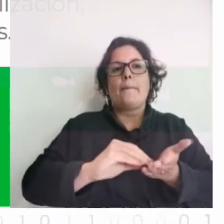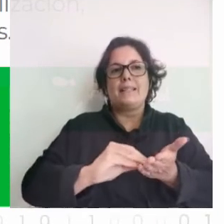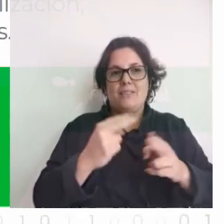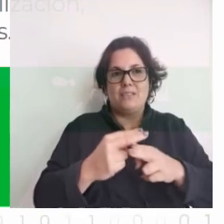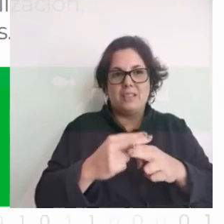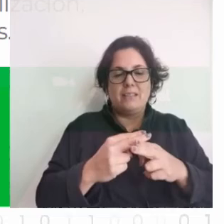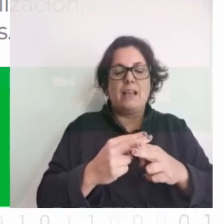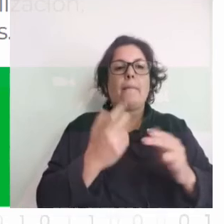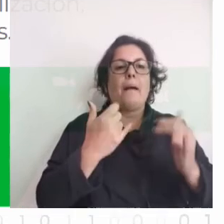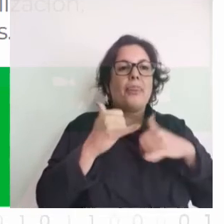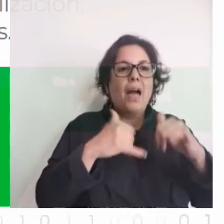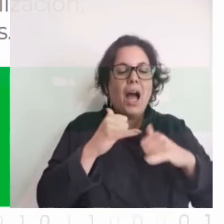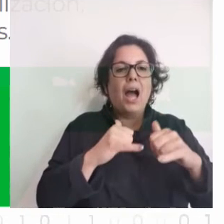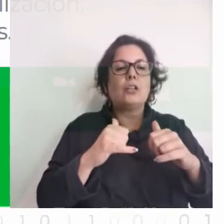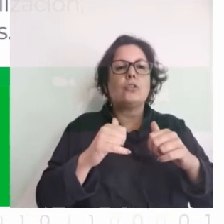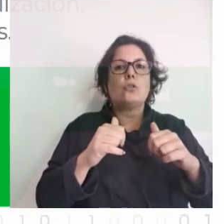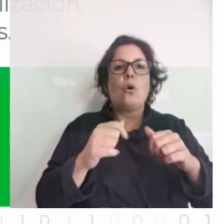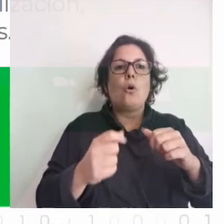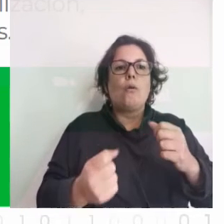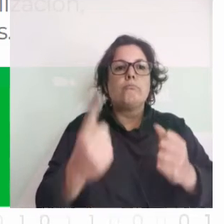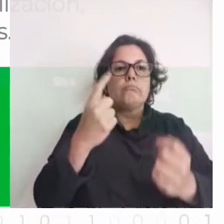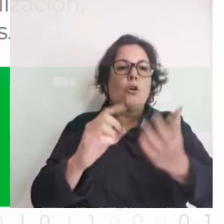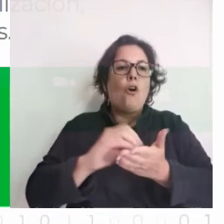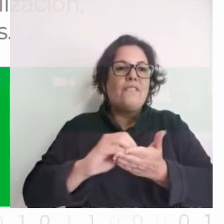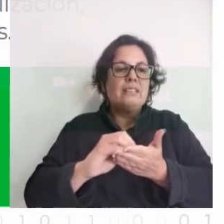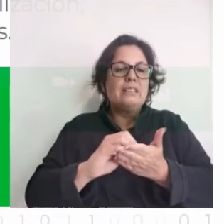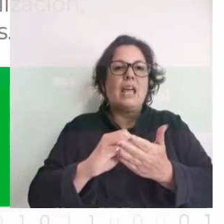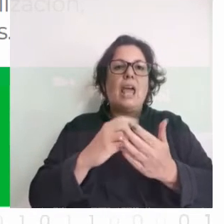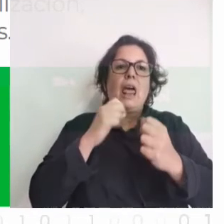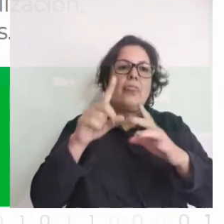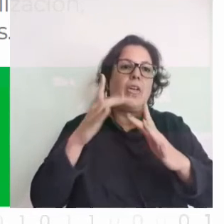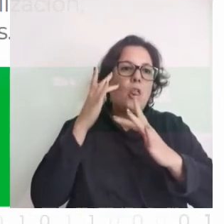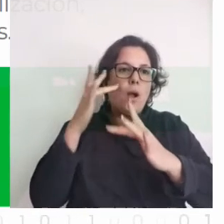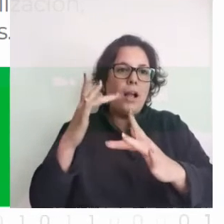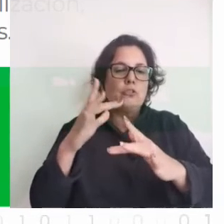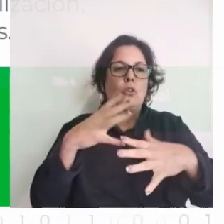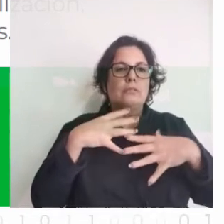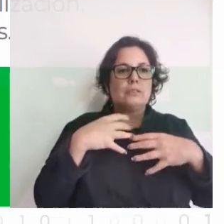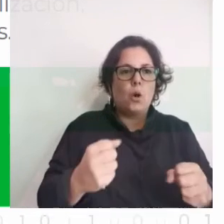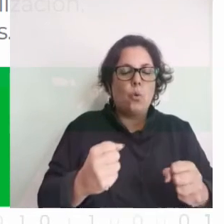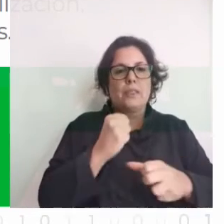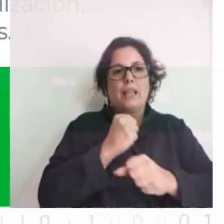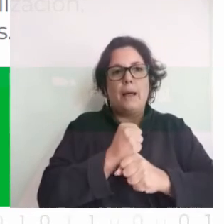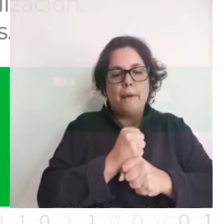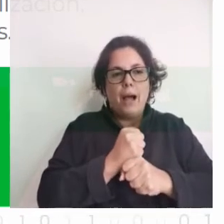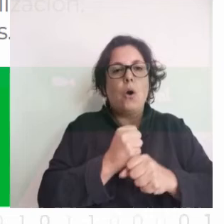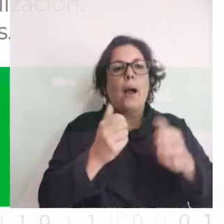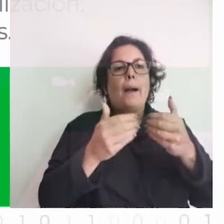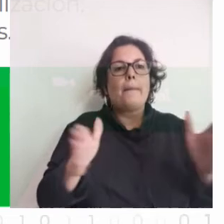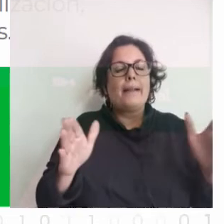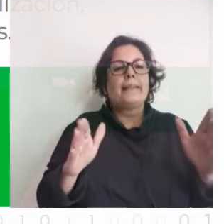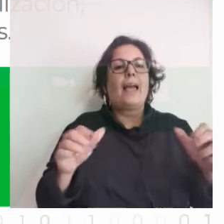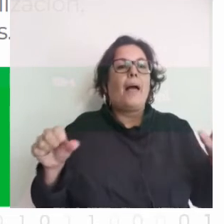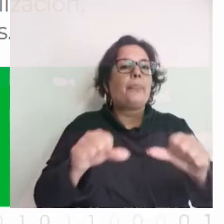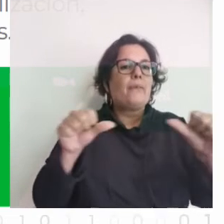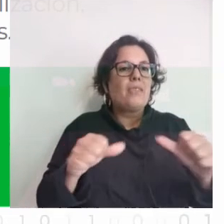los datos que se originan en los organismos que pueden ser tanto de educación, salud, trabajo. A partir de las actividades de